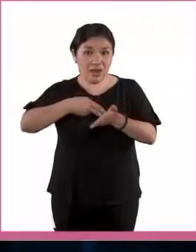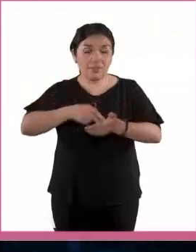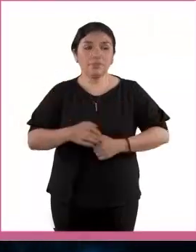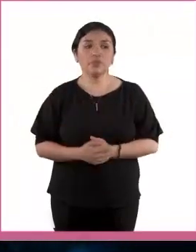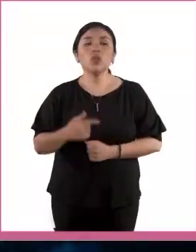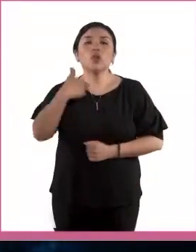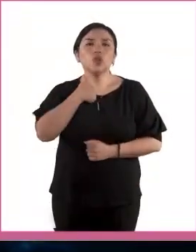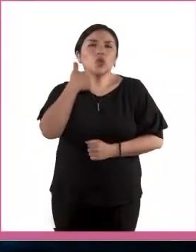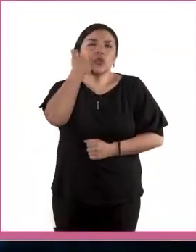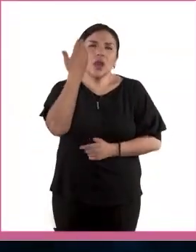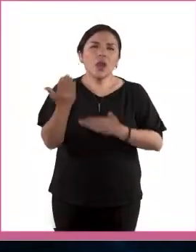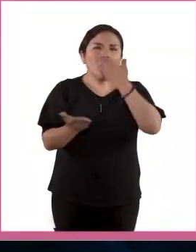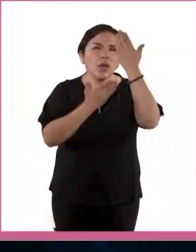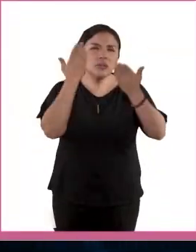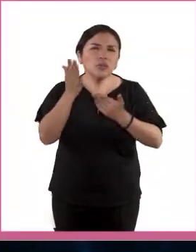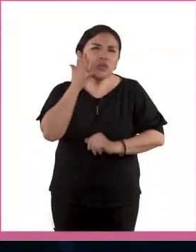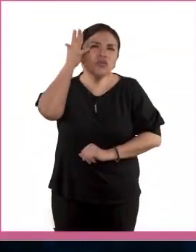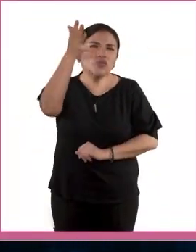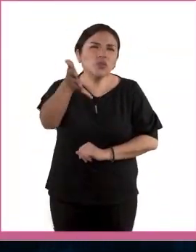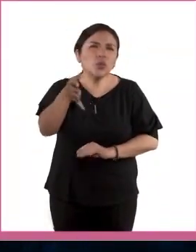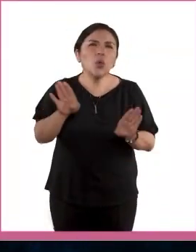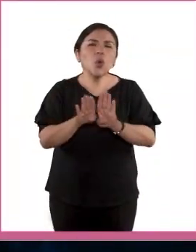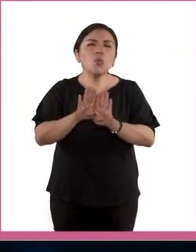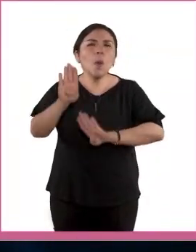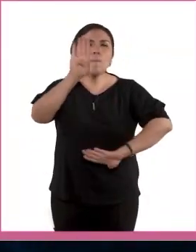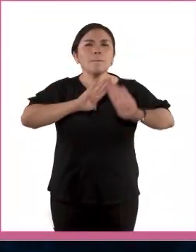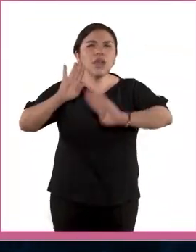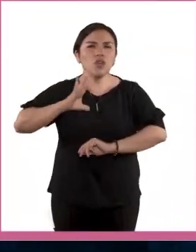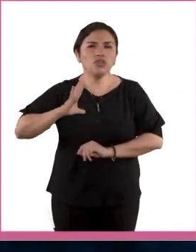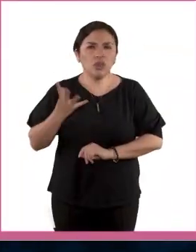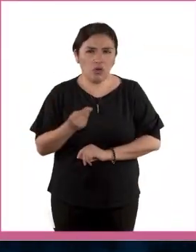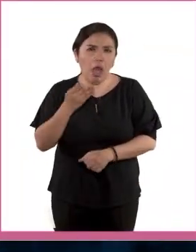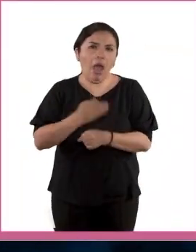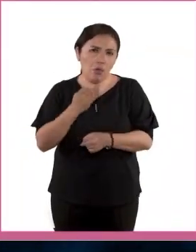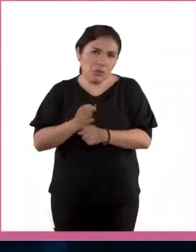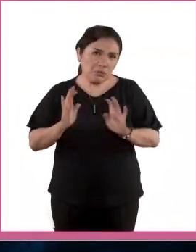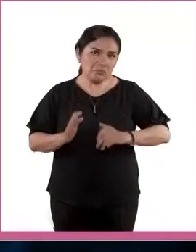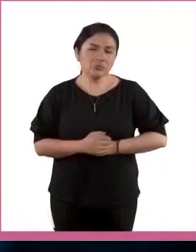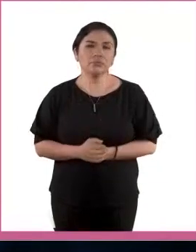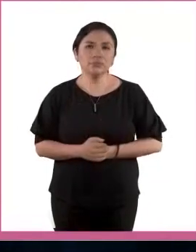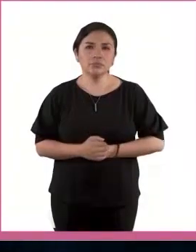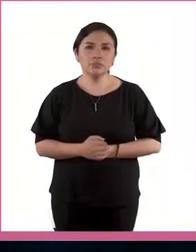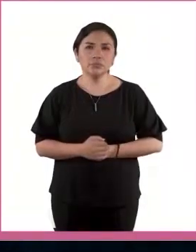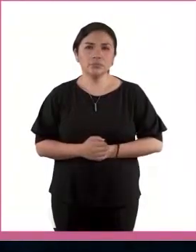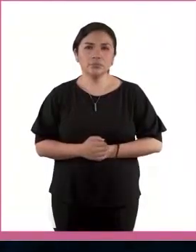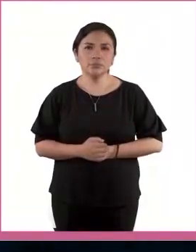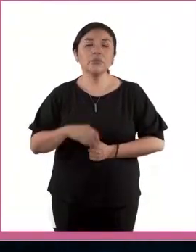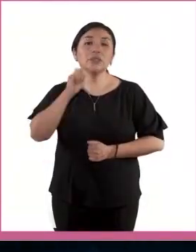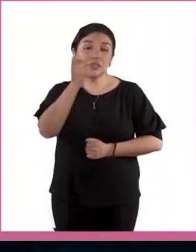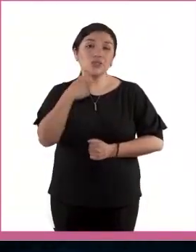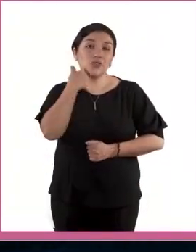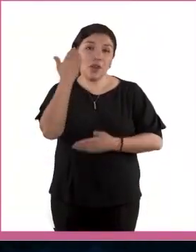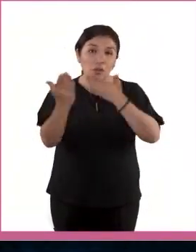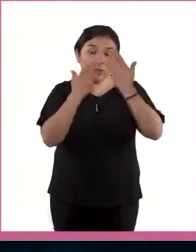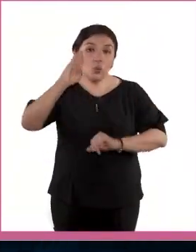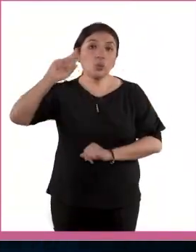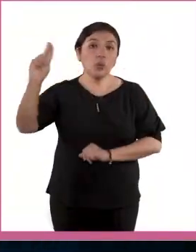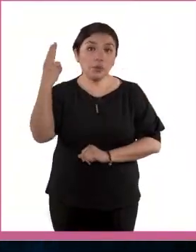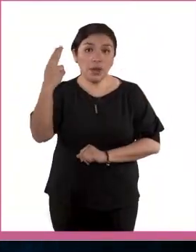La verdad es que yo quiero estudiar biotecnología por ahora. Pienso seguir estudiando lo que es la